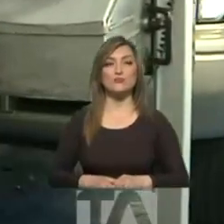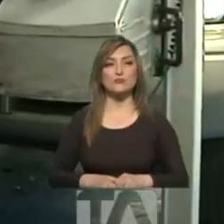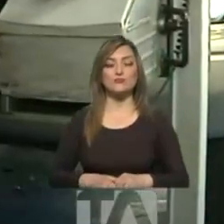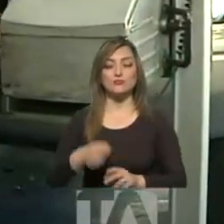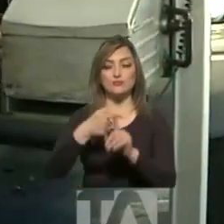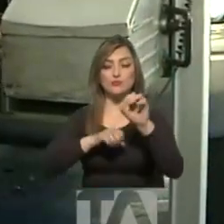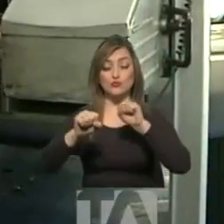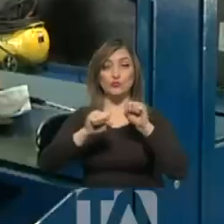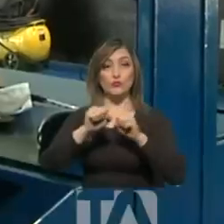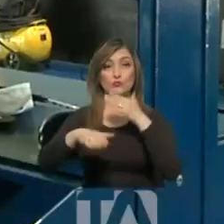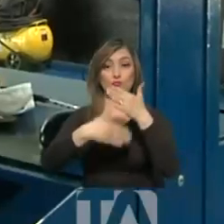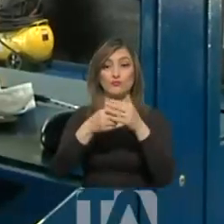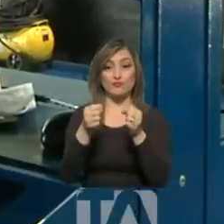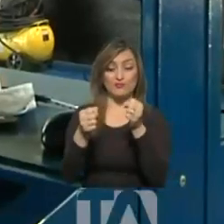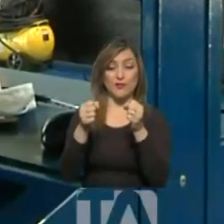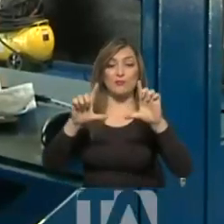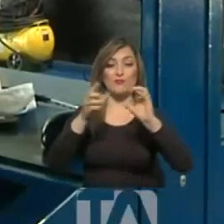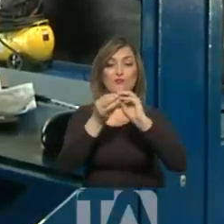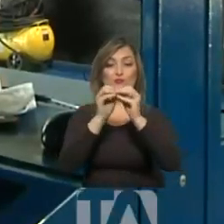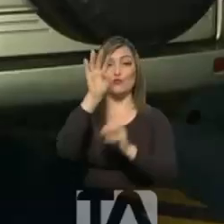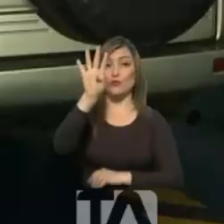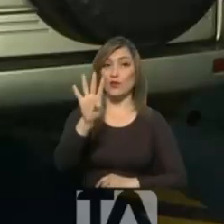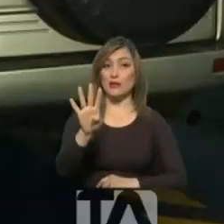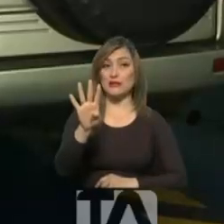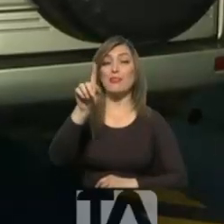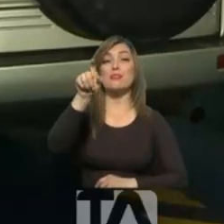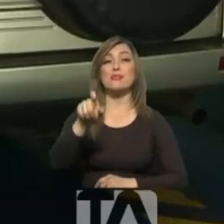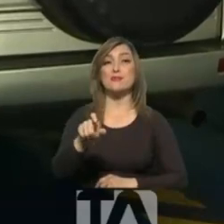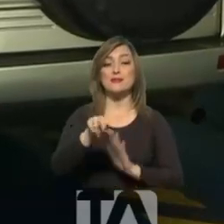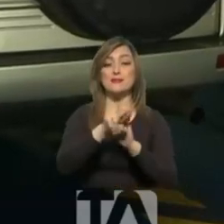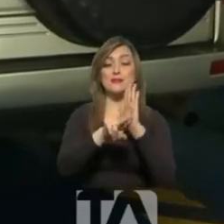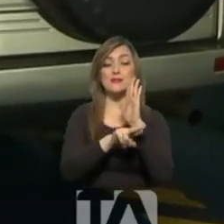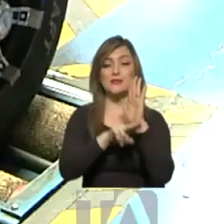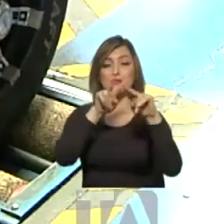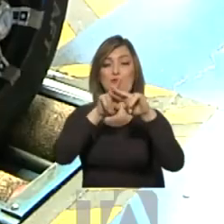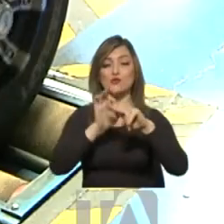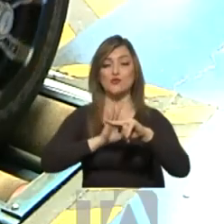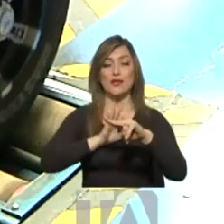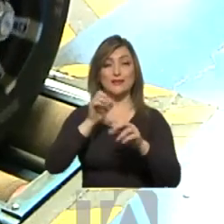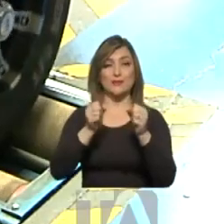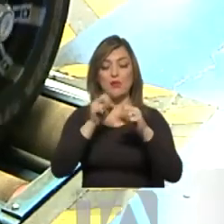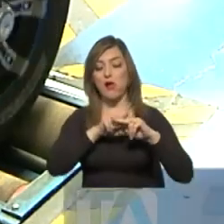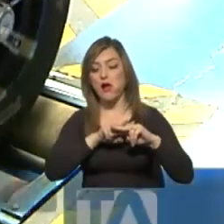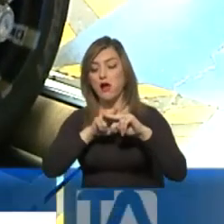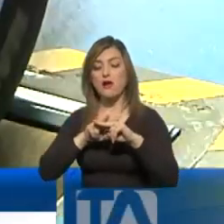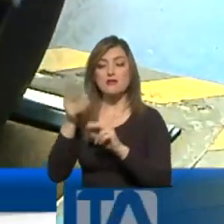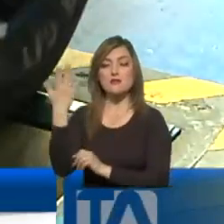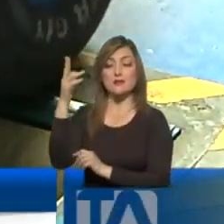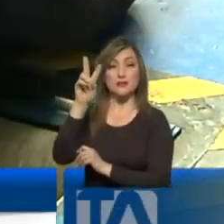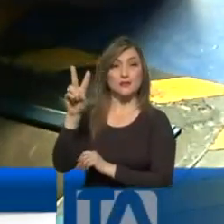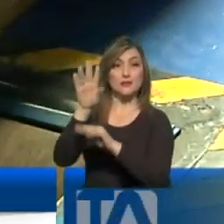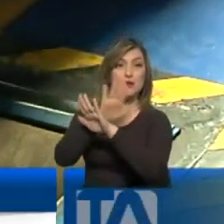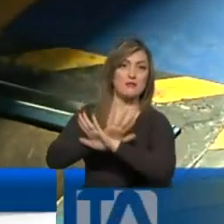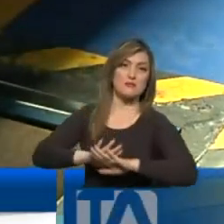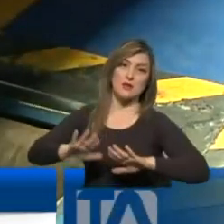En mayo, todos los vehículos cuya placa termina en dígito 4 deben cumplir con la revisión técnica. Y desde este viernes, tras el fin del estado